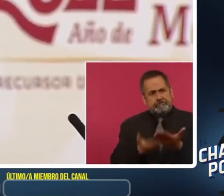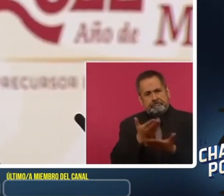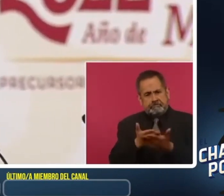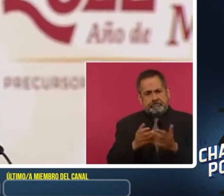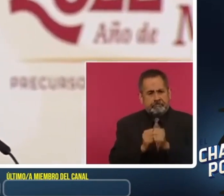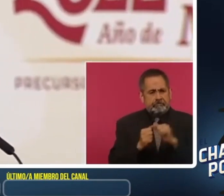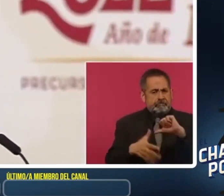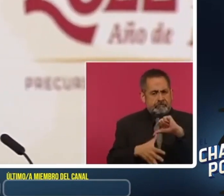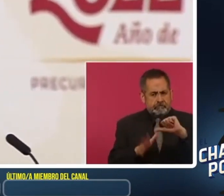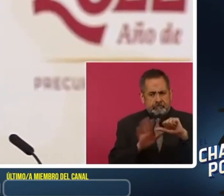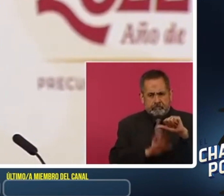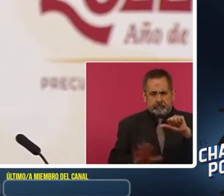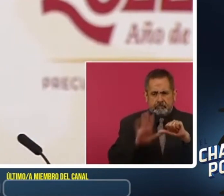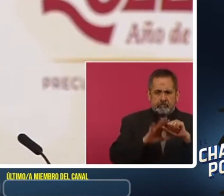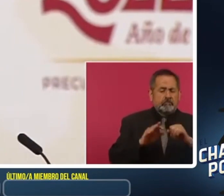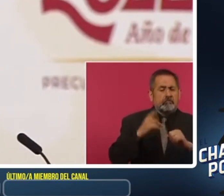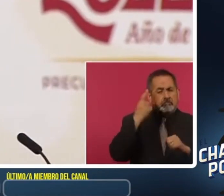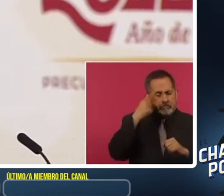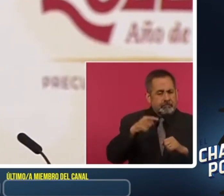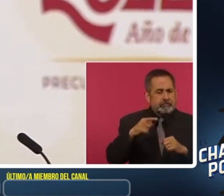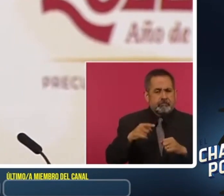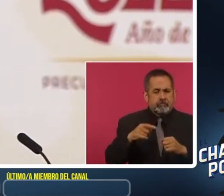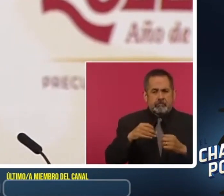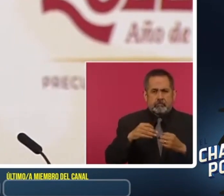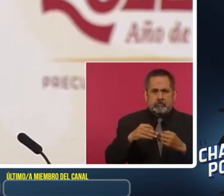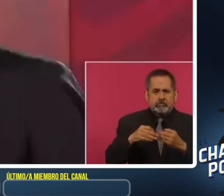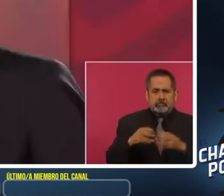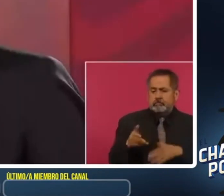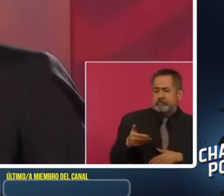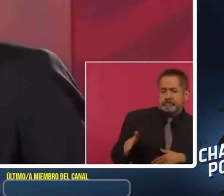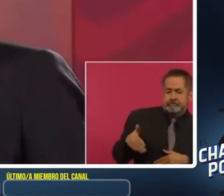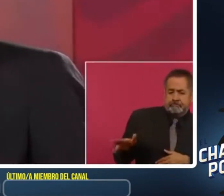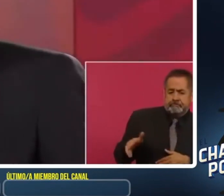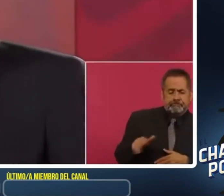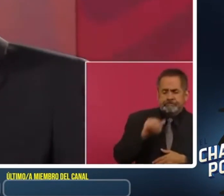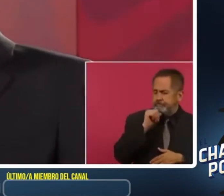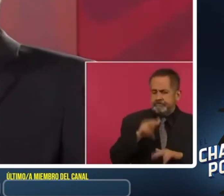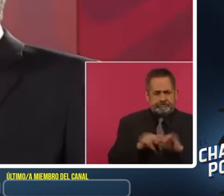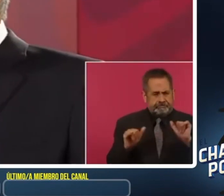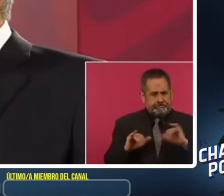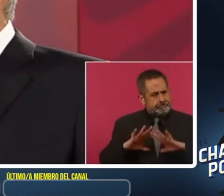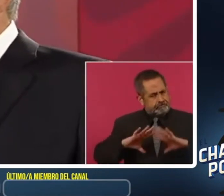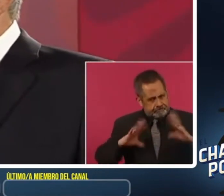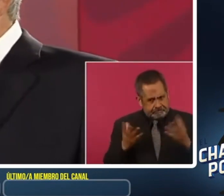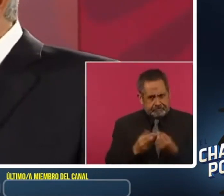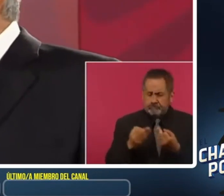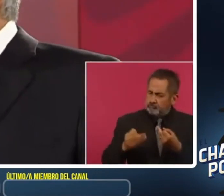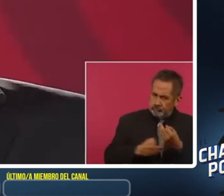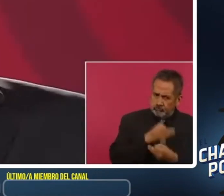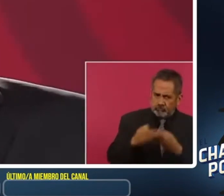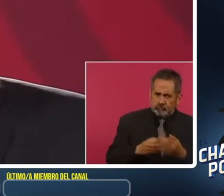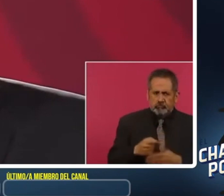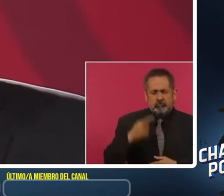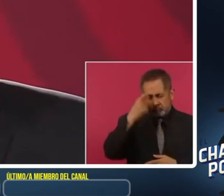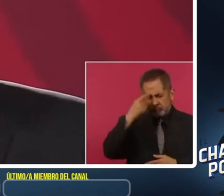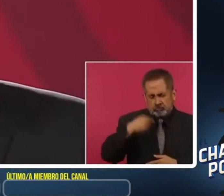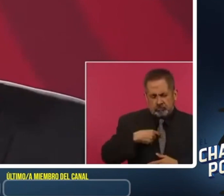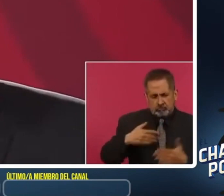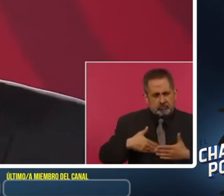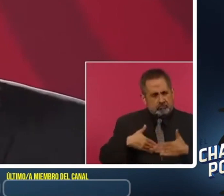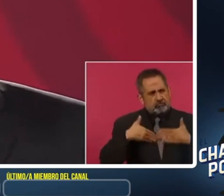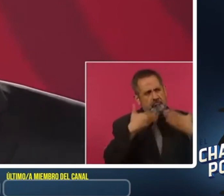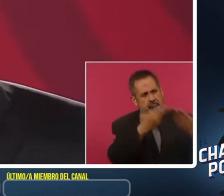en América Latina para que no se excluya a nadie. Y yo tengo confianza en